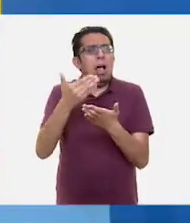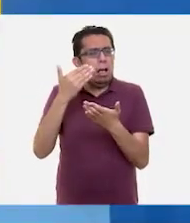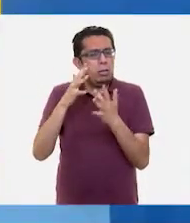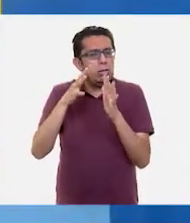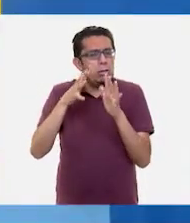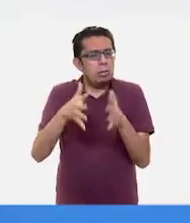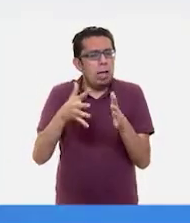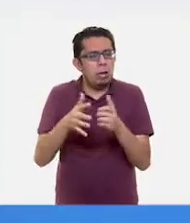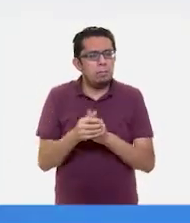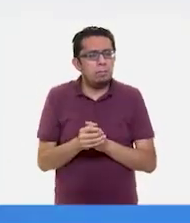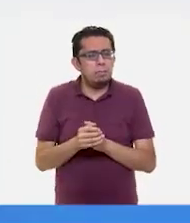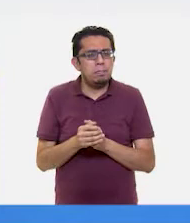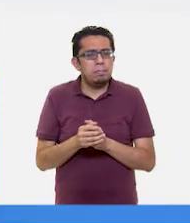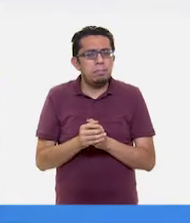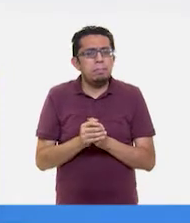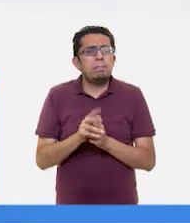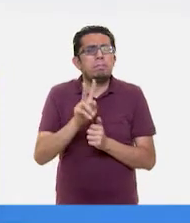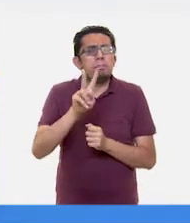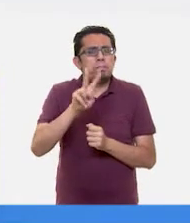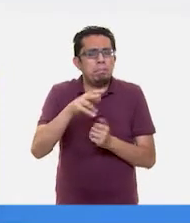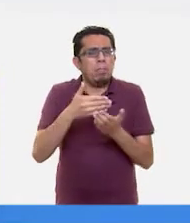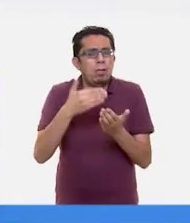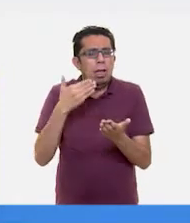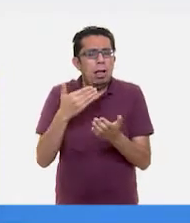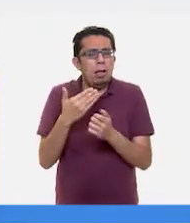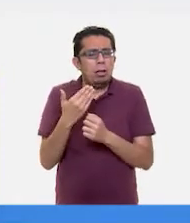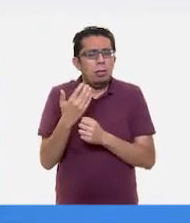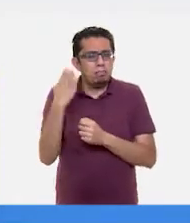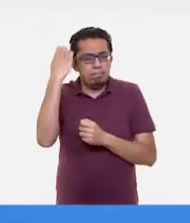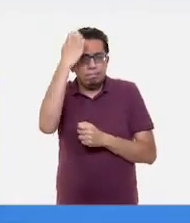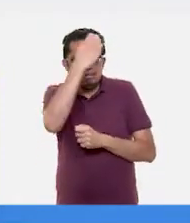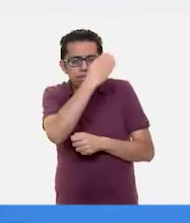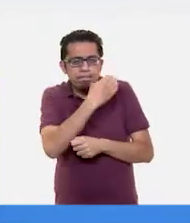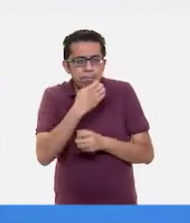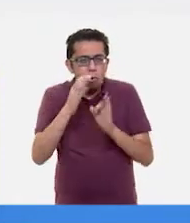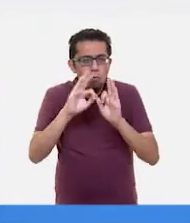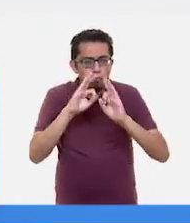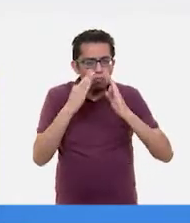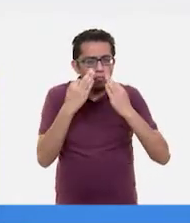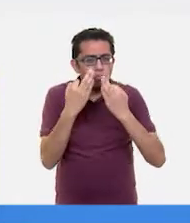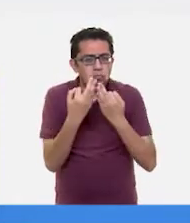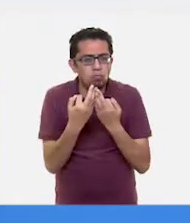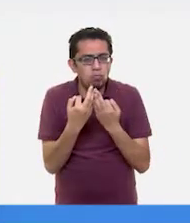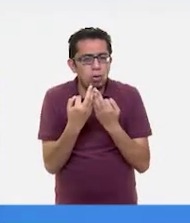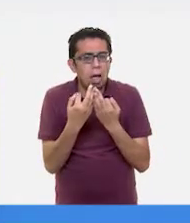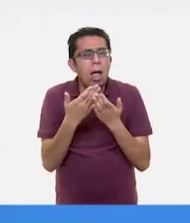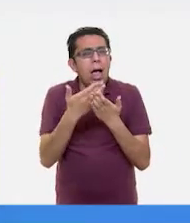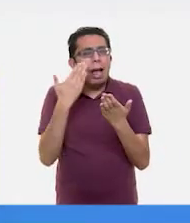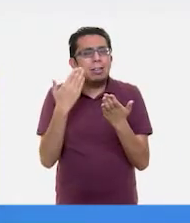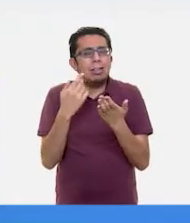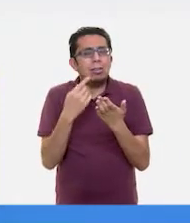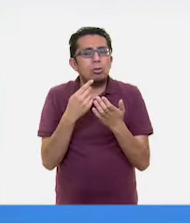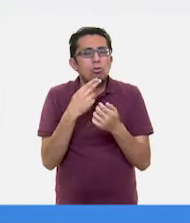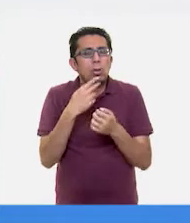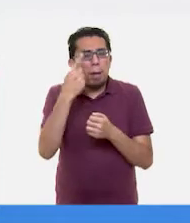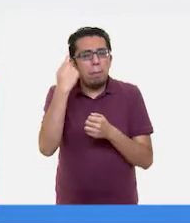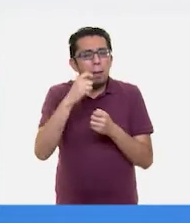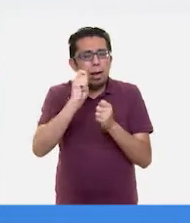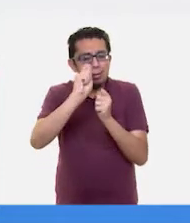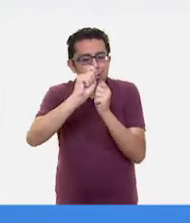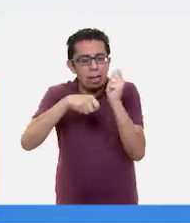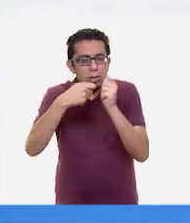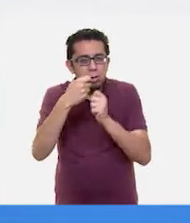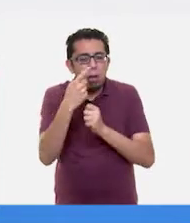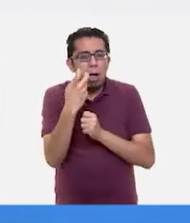¿no? Es cierto, los analizamos en la sucesión de figuras formadas con los cerillos y corresponde a la